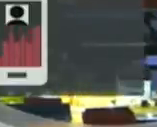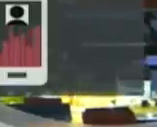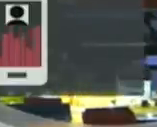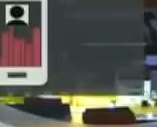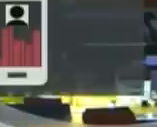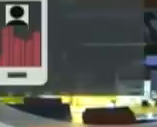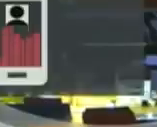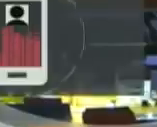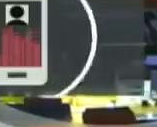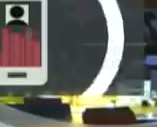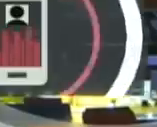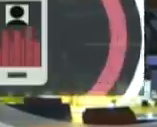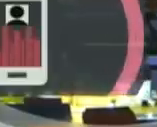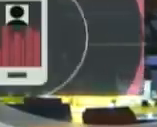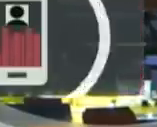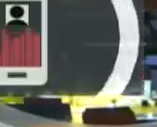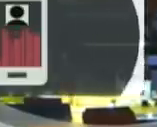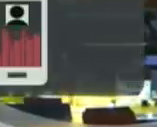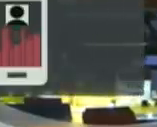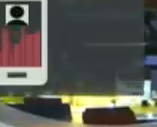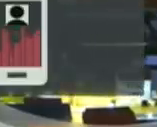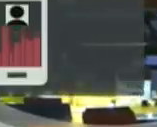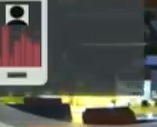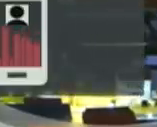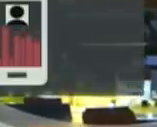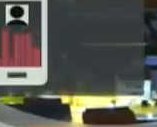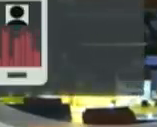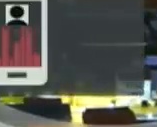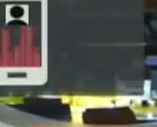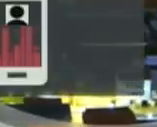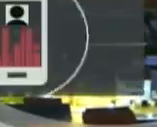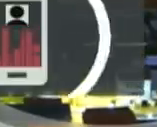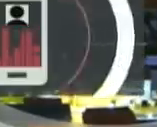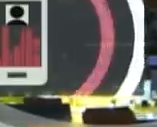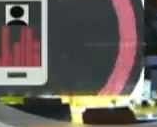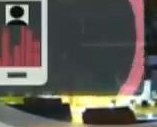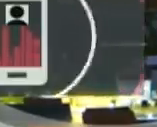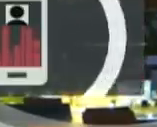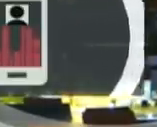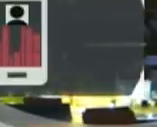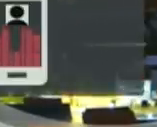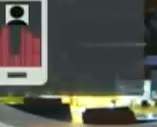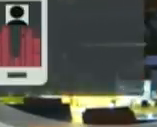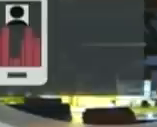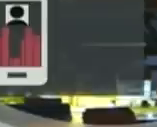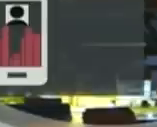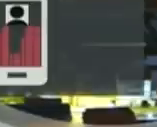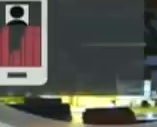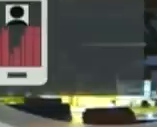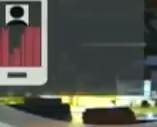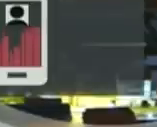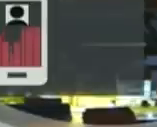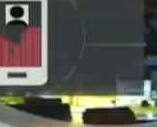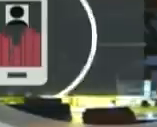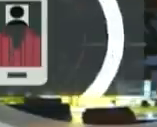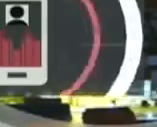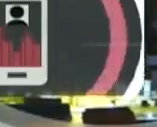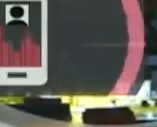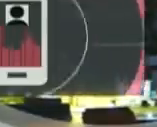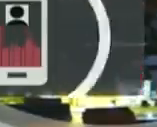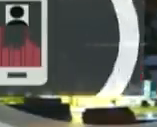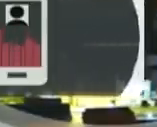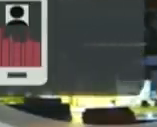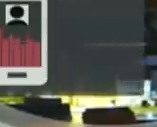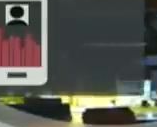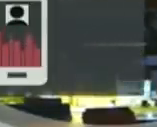últimos días, revisando cómo ha sido la incorporación de los 10 sectores económicos en